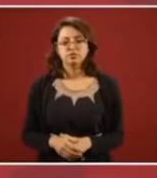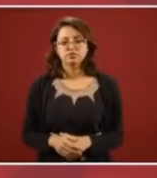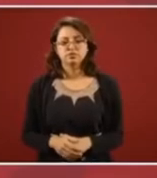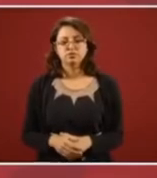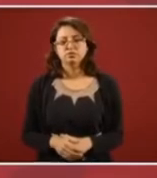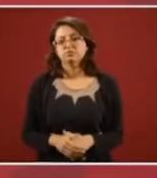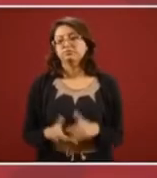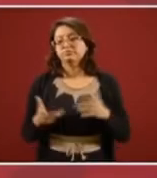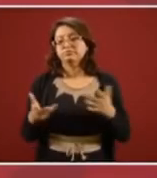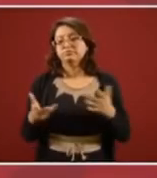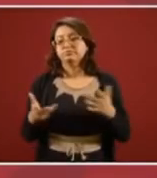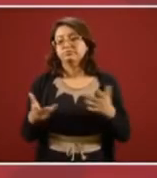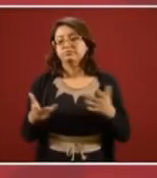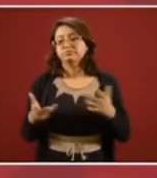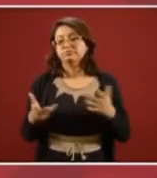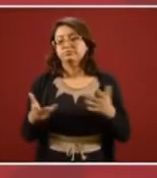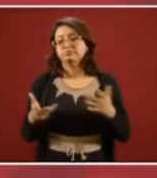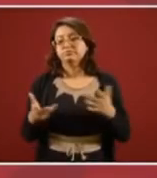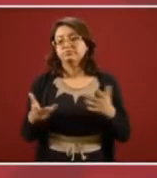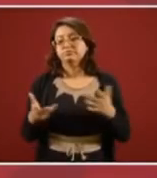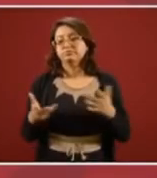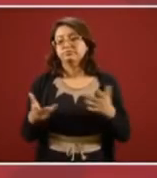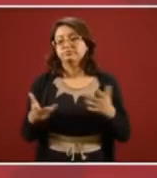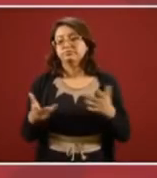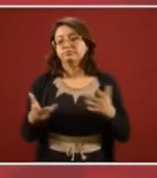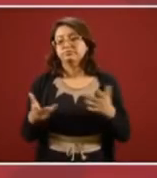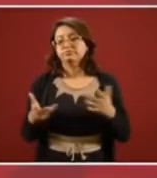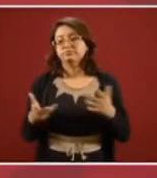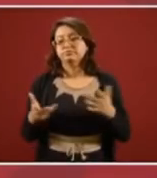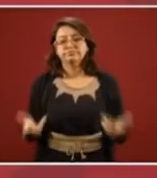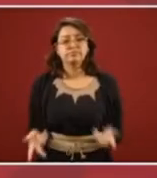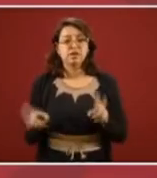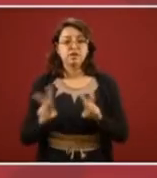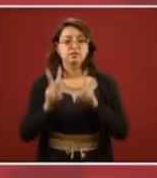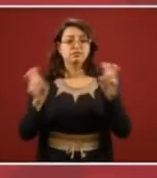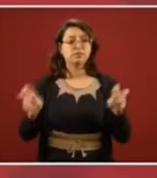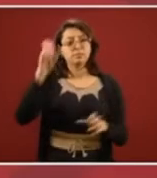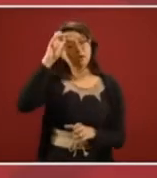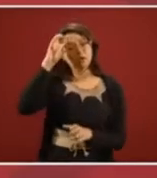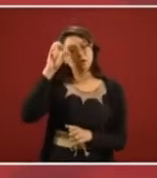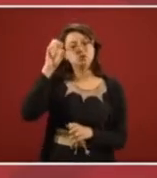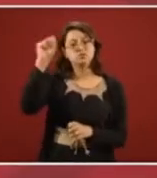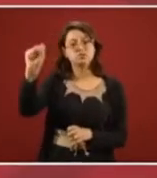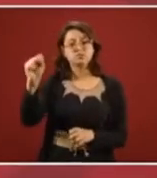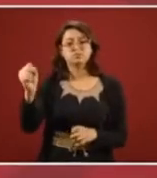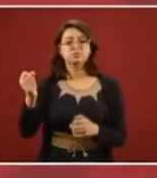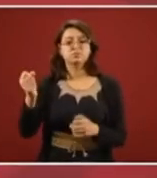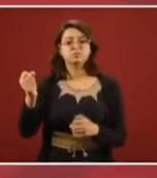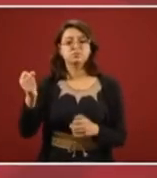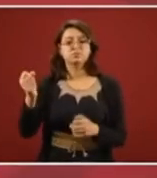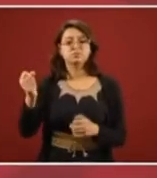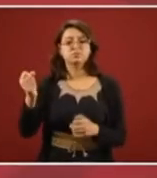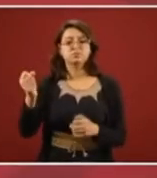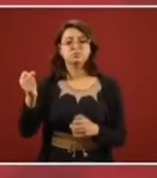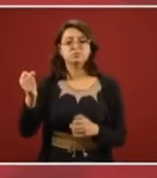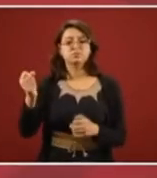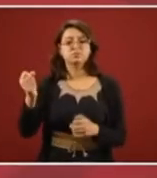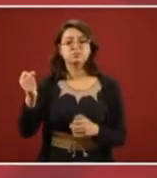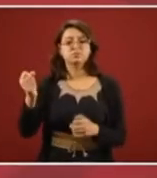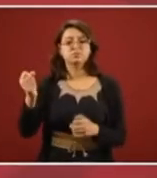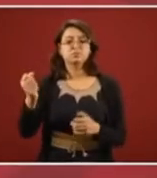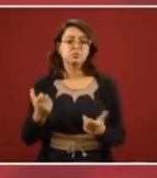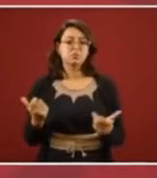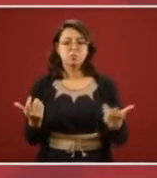de concepción peces de mar con section son dos modelos de ver tus